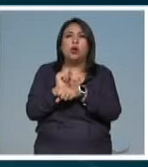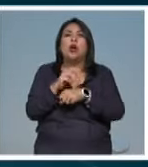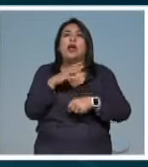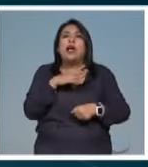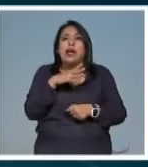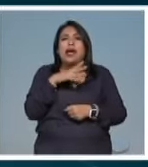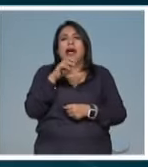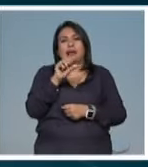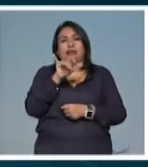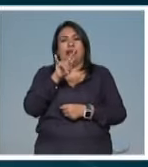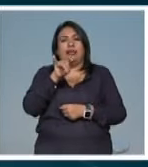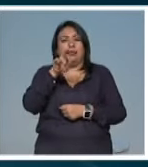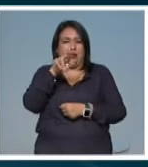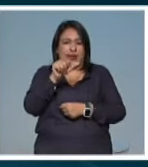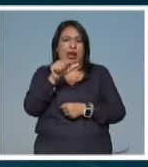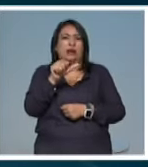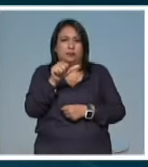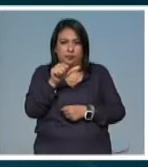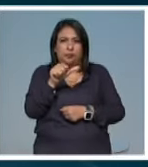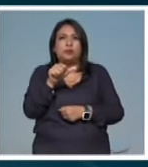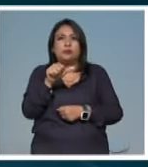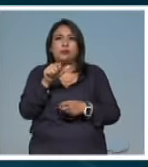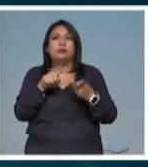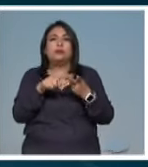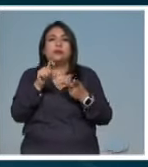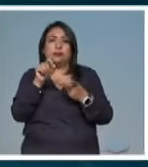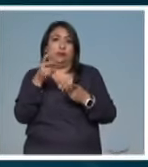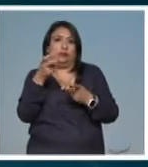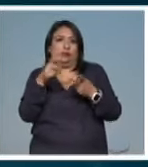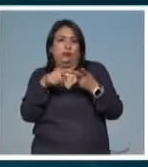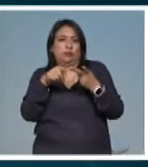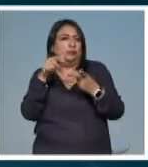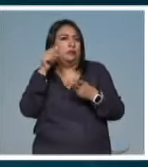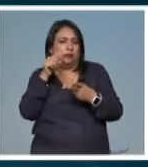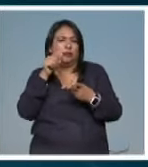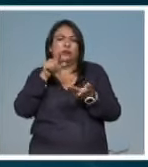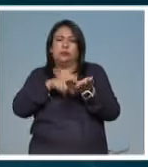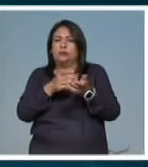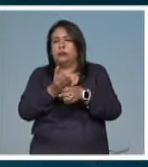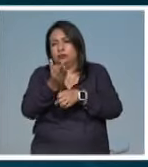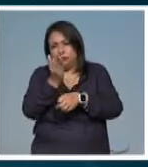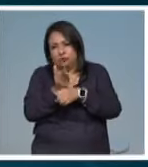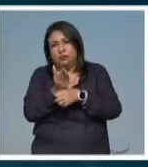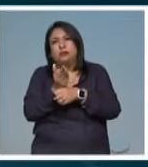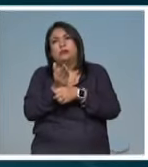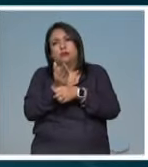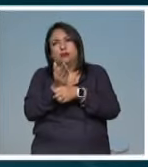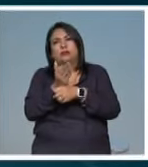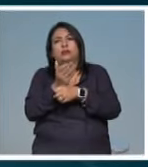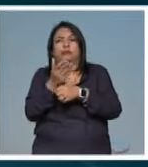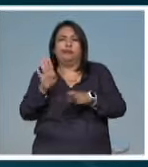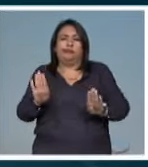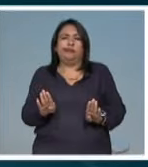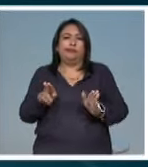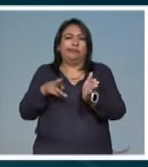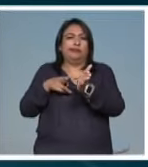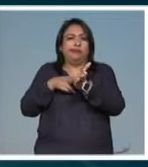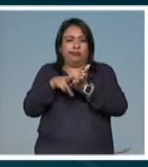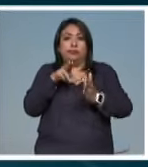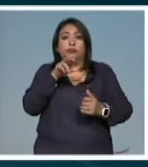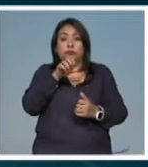una sátira y en la sátira siempre tiene humor, un humor en este caso negro.